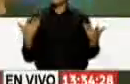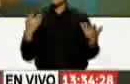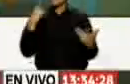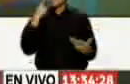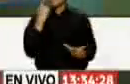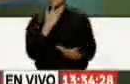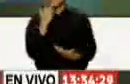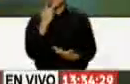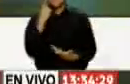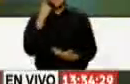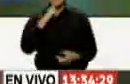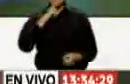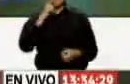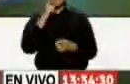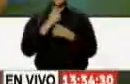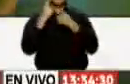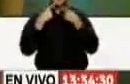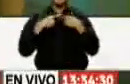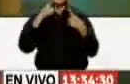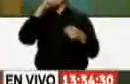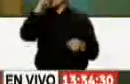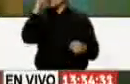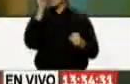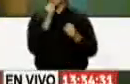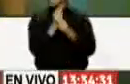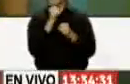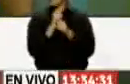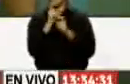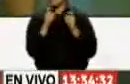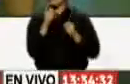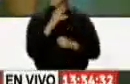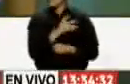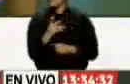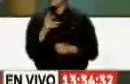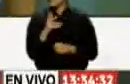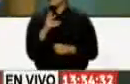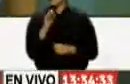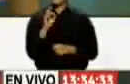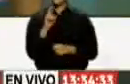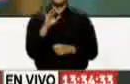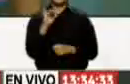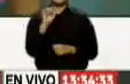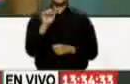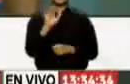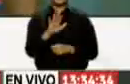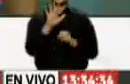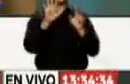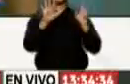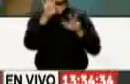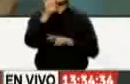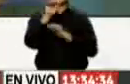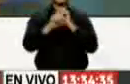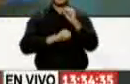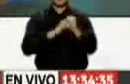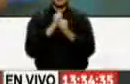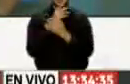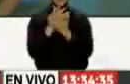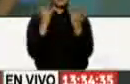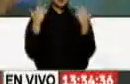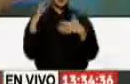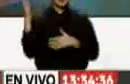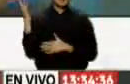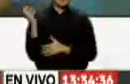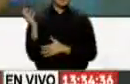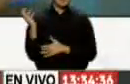podemos nombrar y debemos destacar el trabajo de los artistas. Doña Frecia Saavedra, a sus 84 años de edad, quien ya está